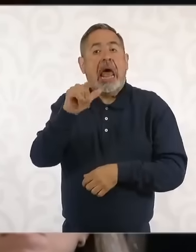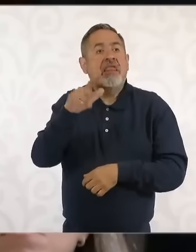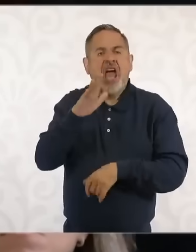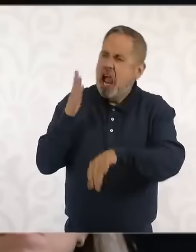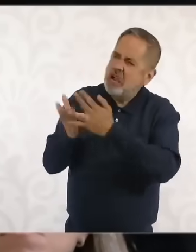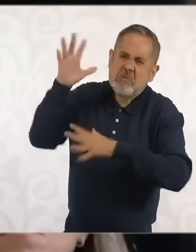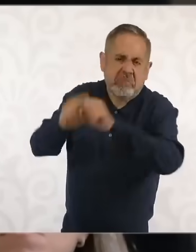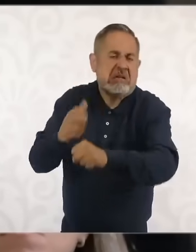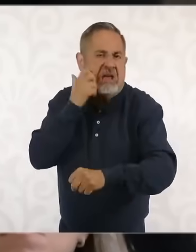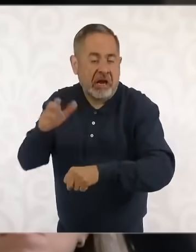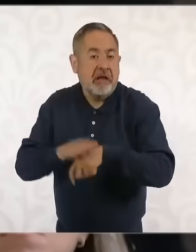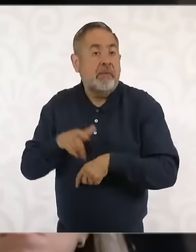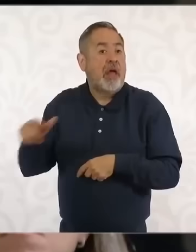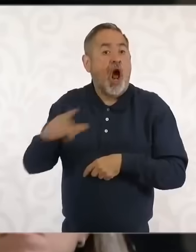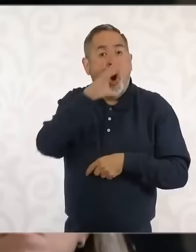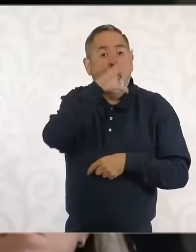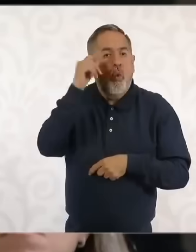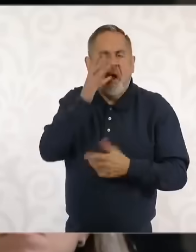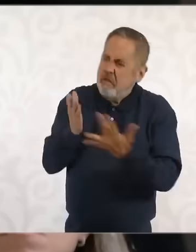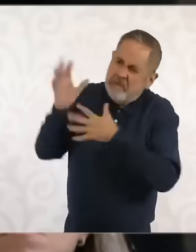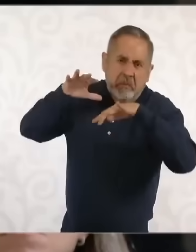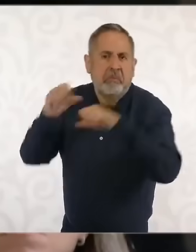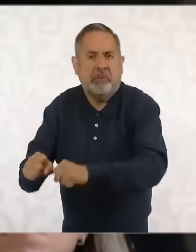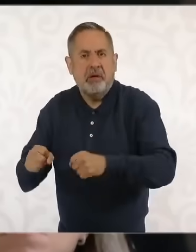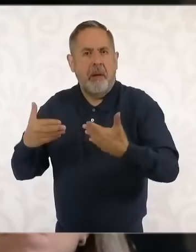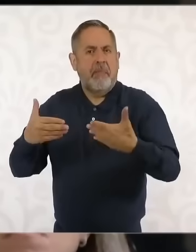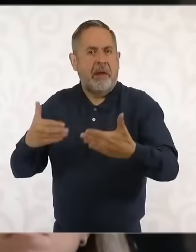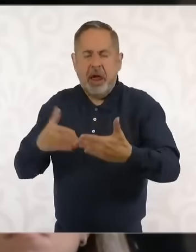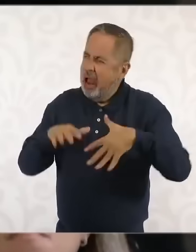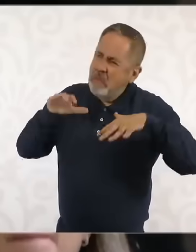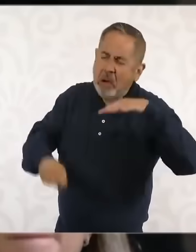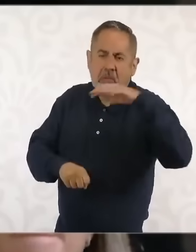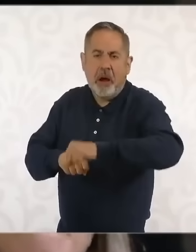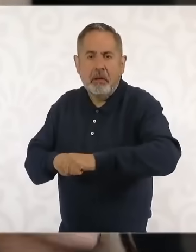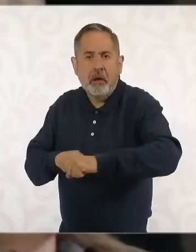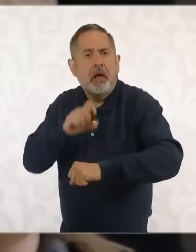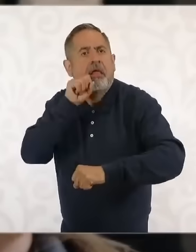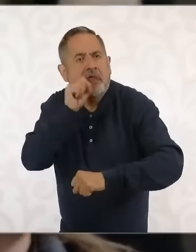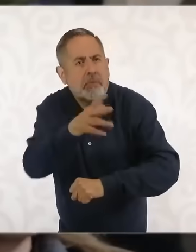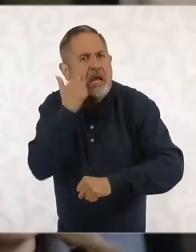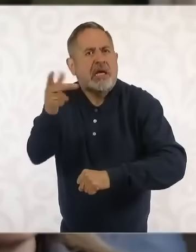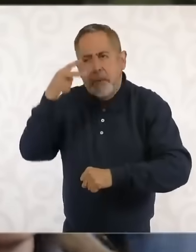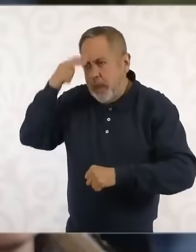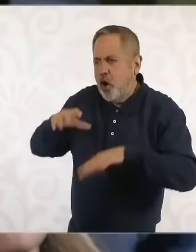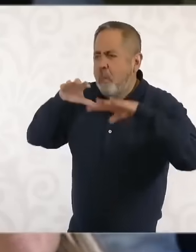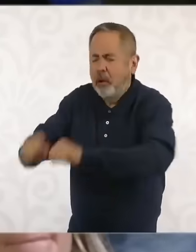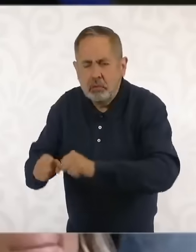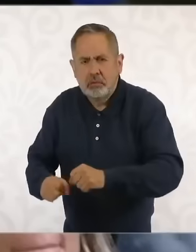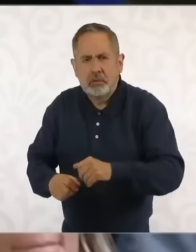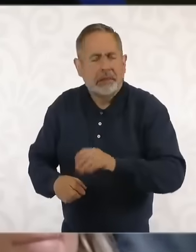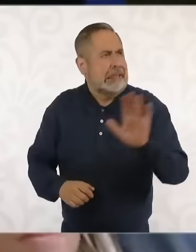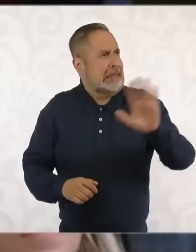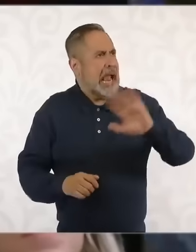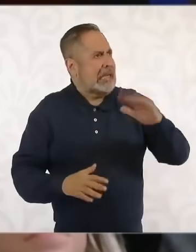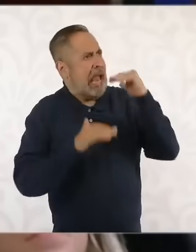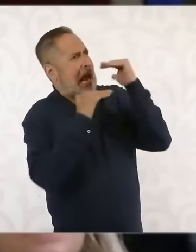Cuba, amenazó a Colombia, incluso ha dejado ver sus intenciones de intervenir en México. Presidenta, ¿quién le puede poner un límite a Donald Trump cuando ni